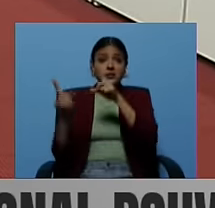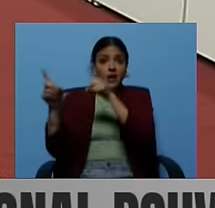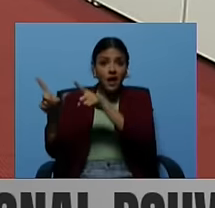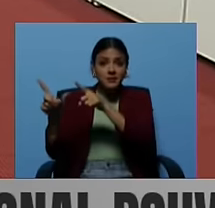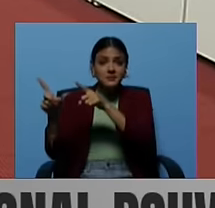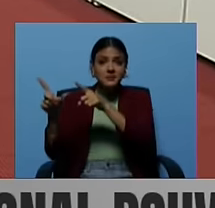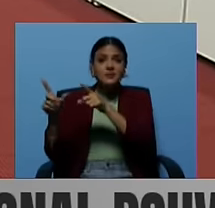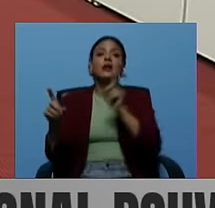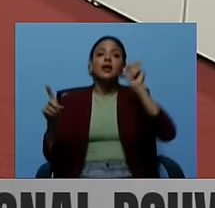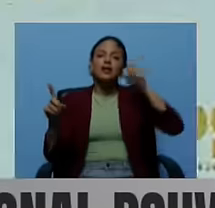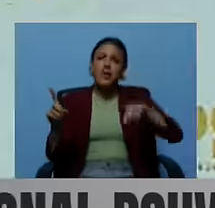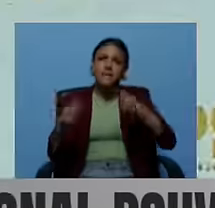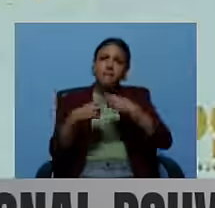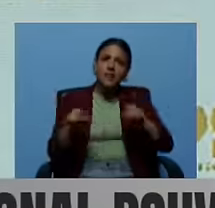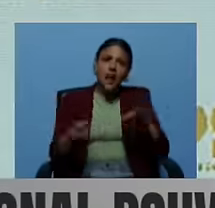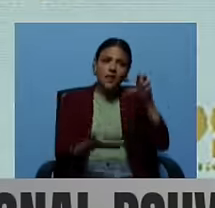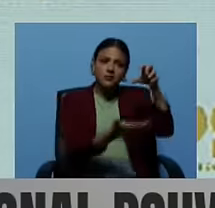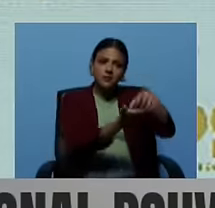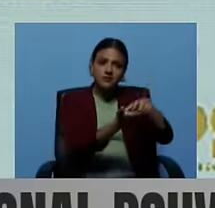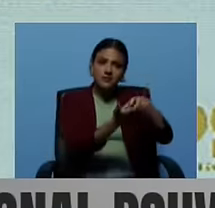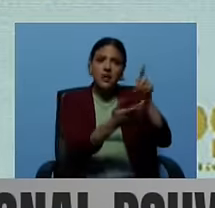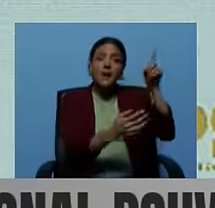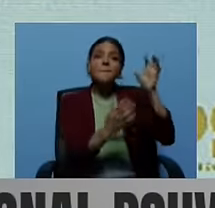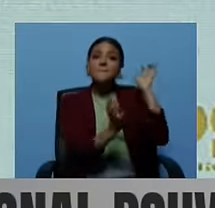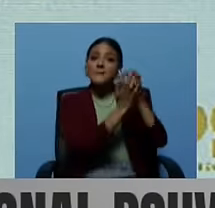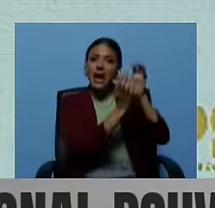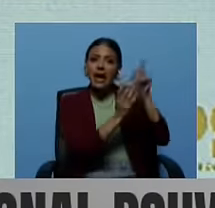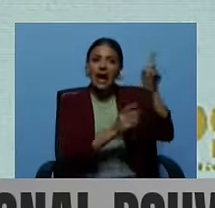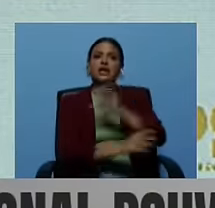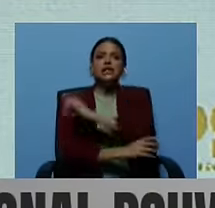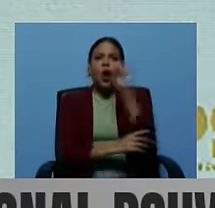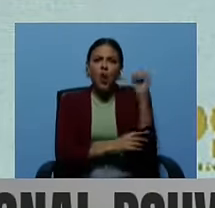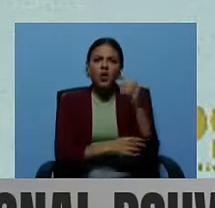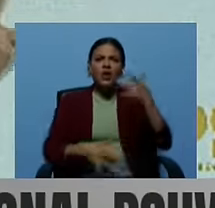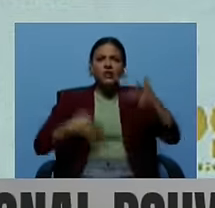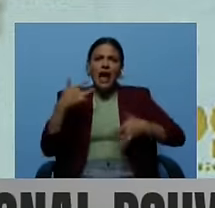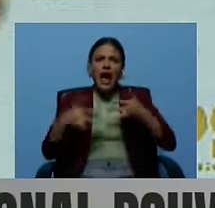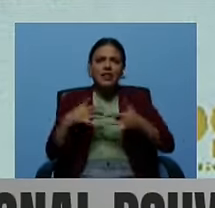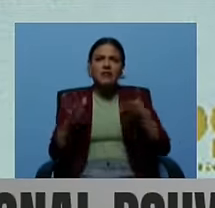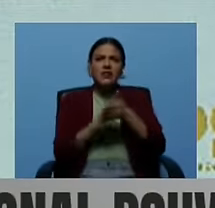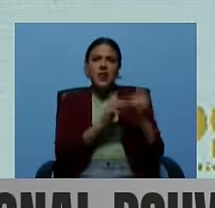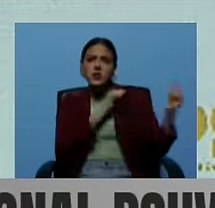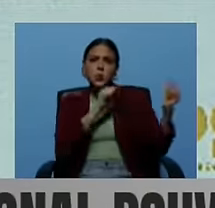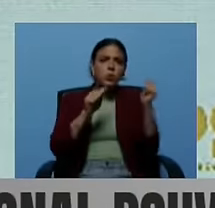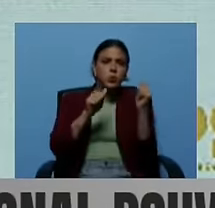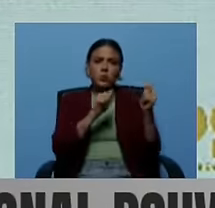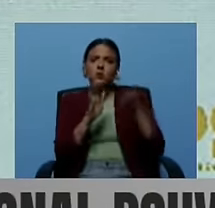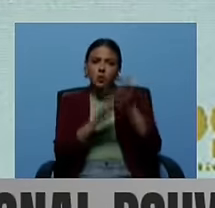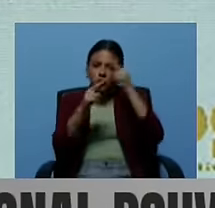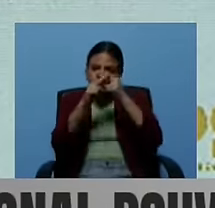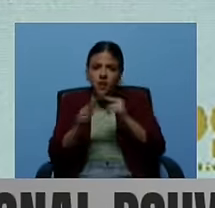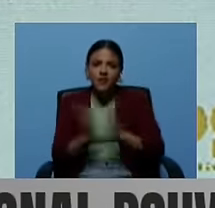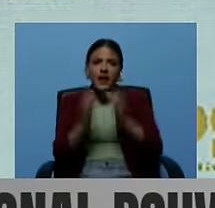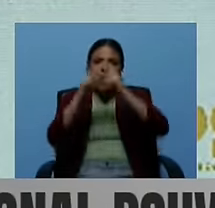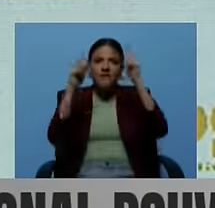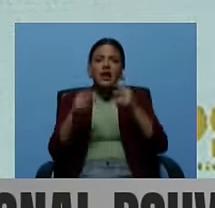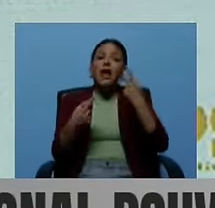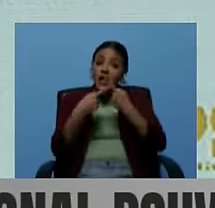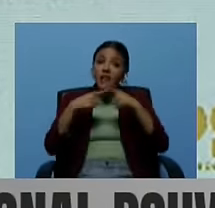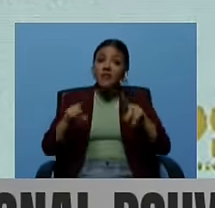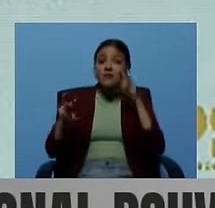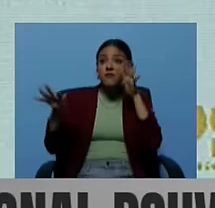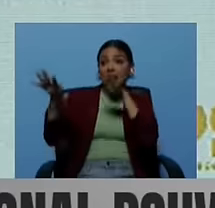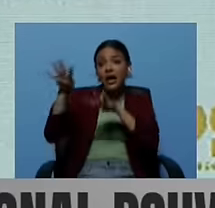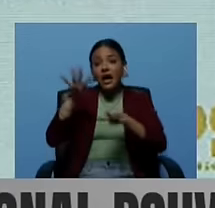como en Nueva Esparta y en el Oriente. Fíjense que es diferente, ¿no?